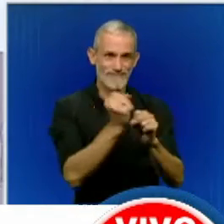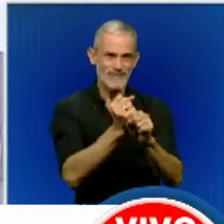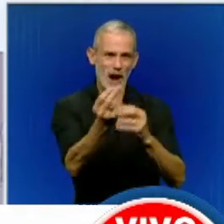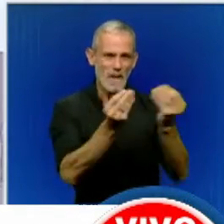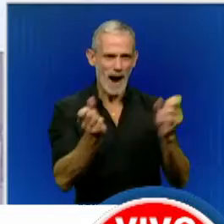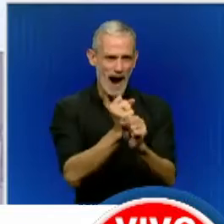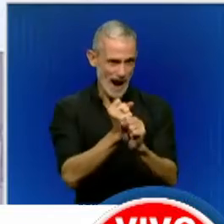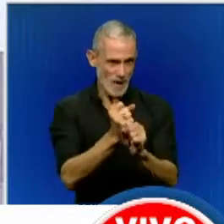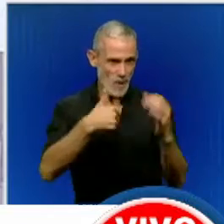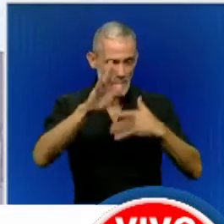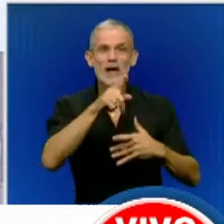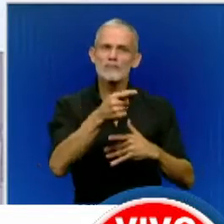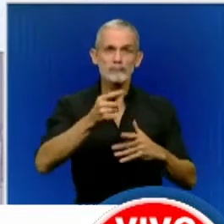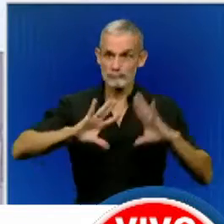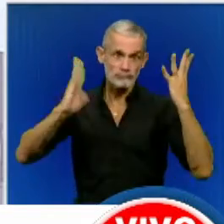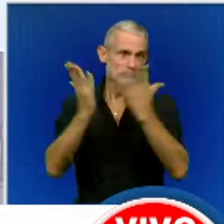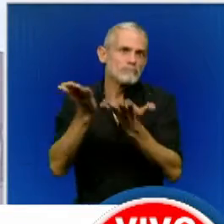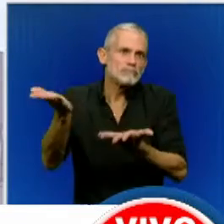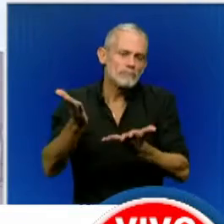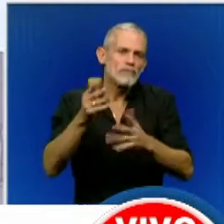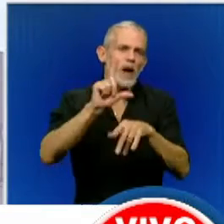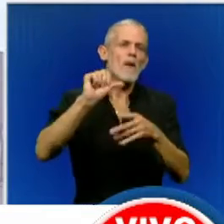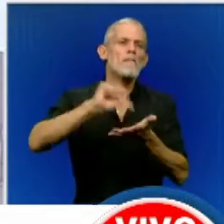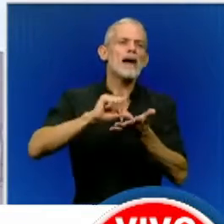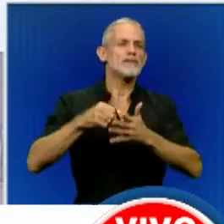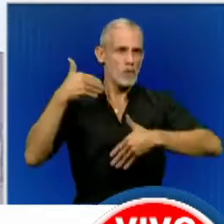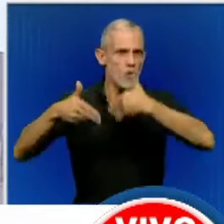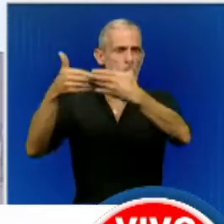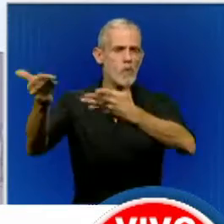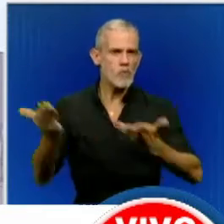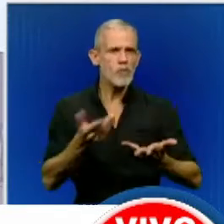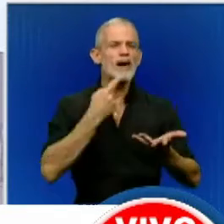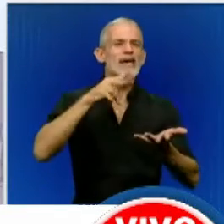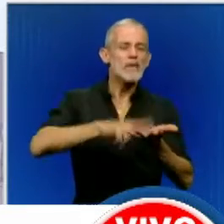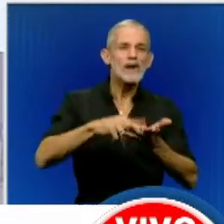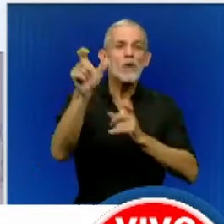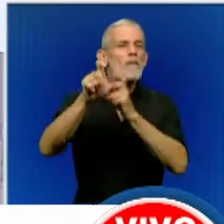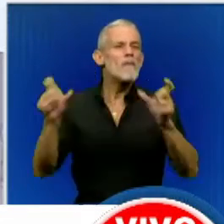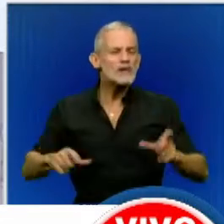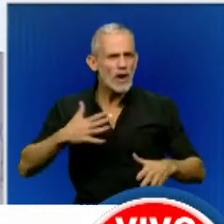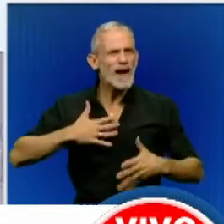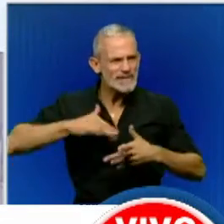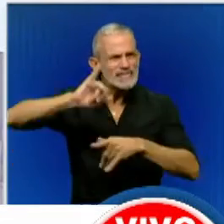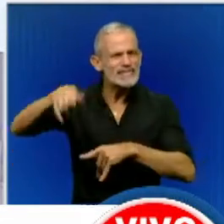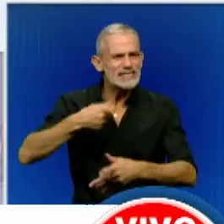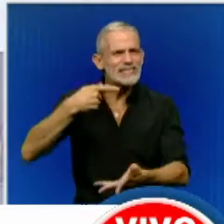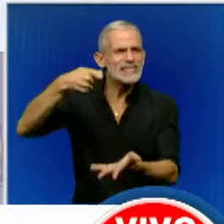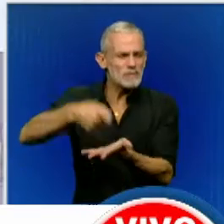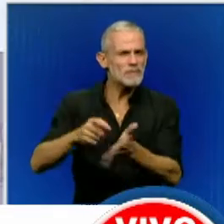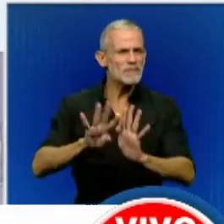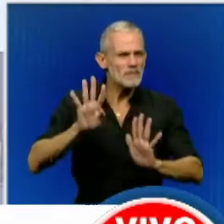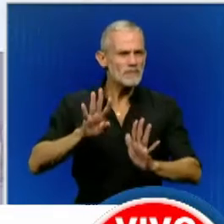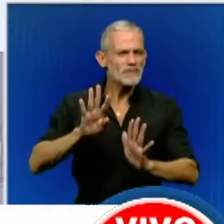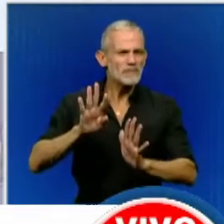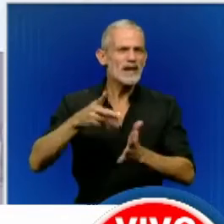trabajo. La tendencia en el mundo de los países desarrollados es gravar la ganancia de las personas físicas, es gravar el retiro de utilidades.